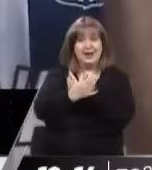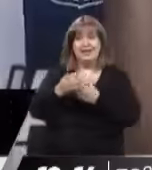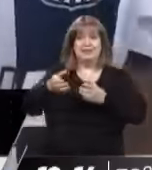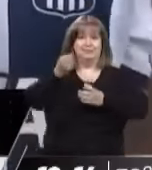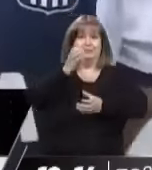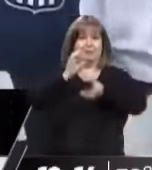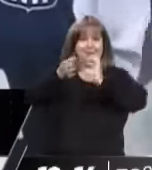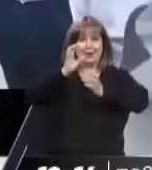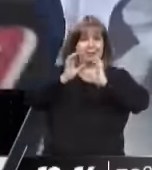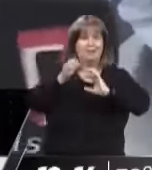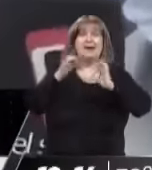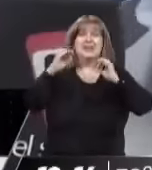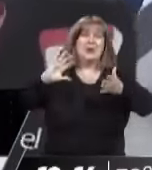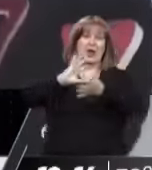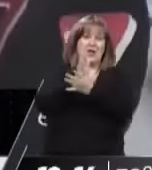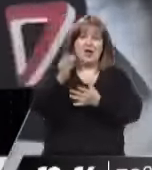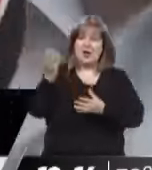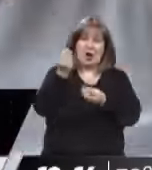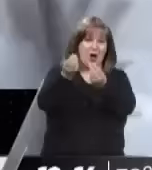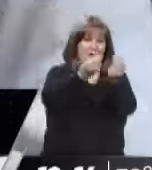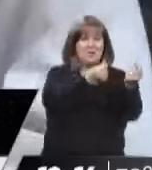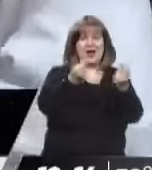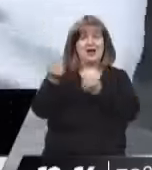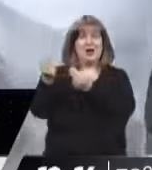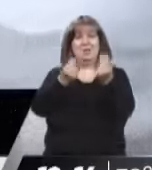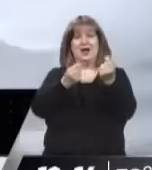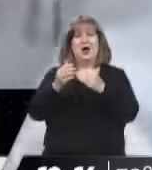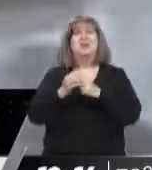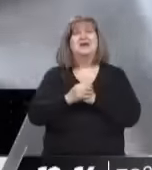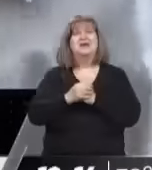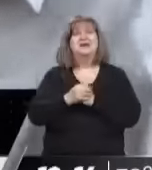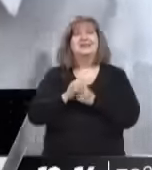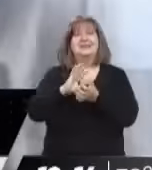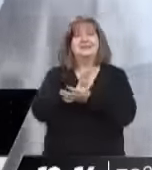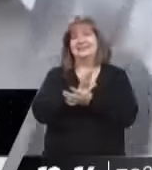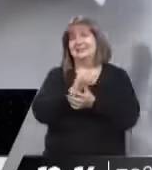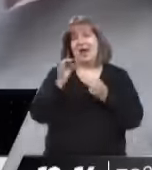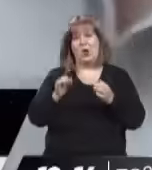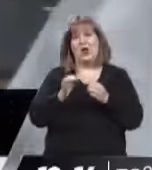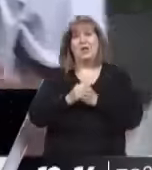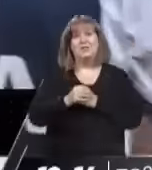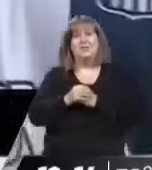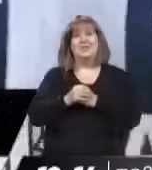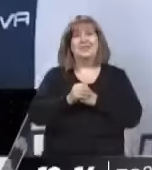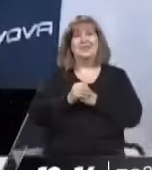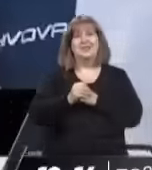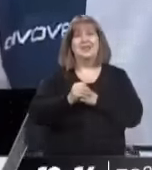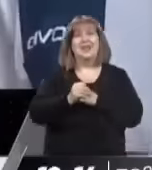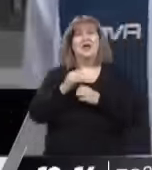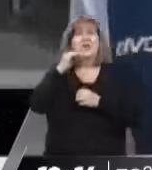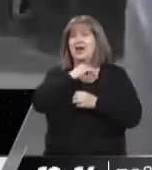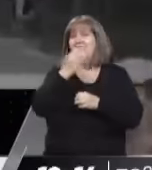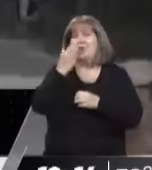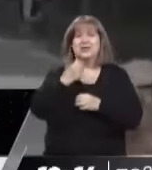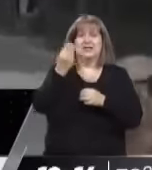olvídate. Los mayoristas de Fernet, lleven todos los negocios porque se va a acabar. Y sí, totalmente. Los boliches los vamos a reventar porque también nos vamos a quedar el